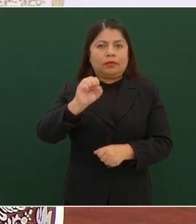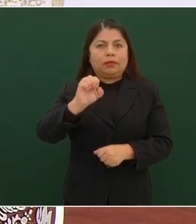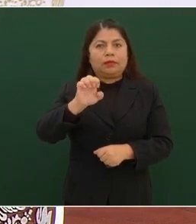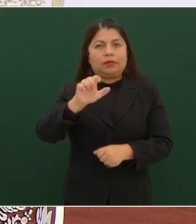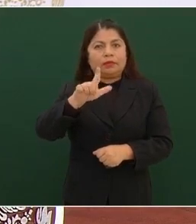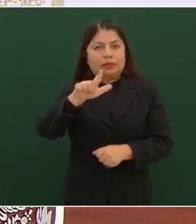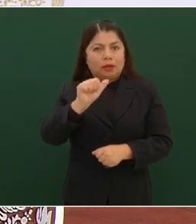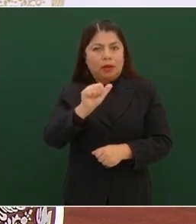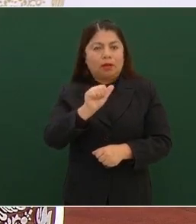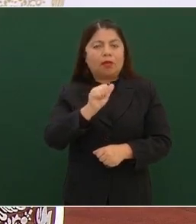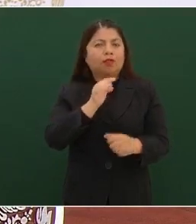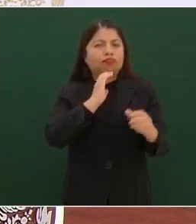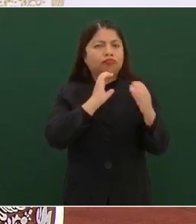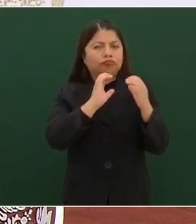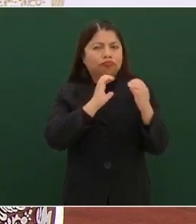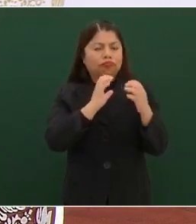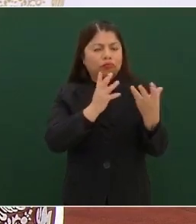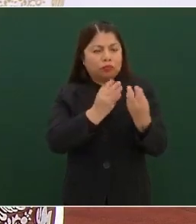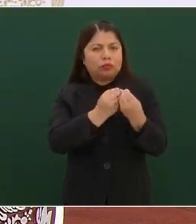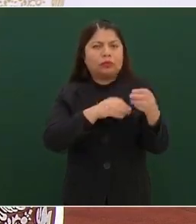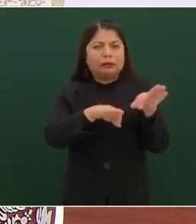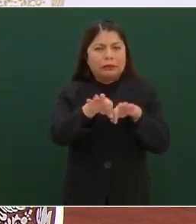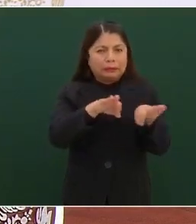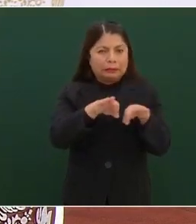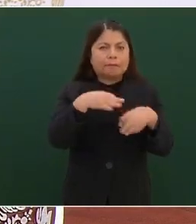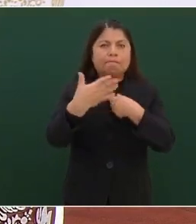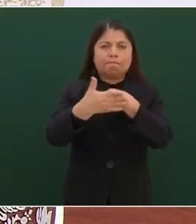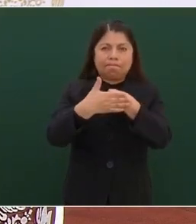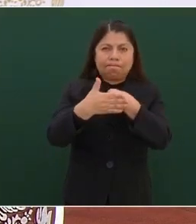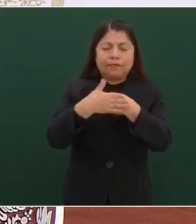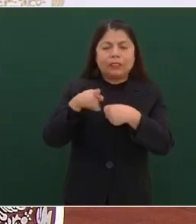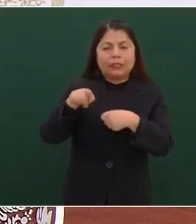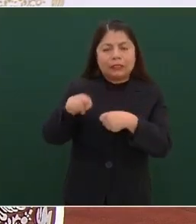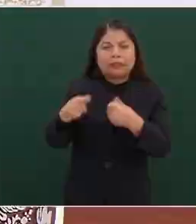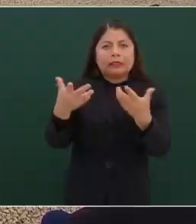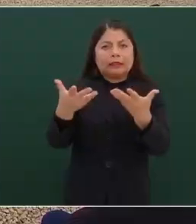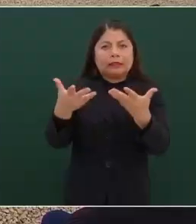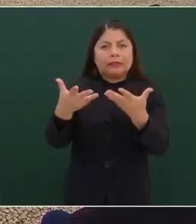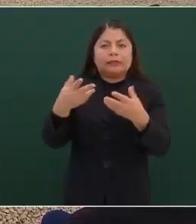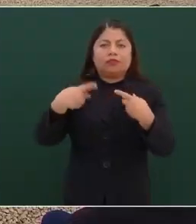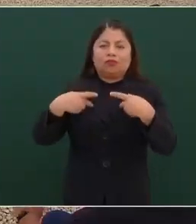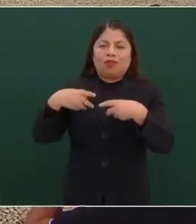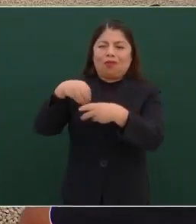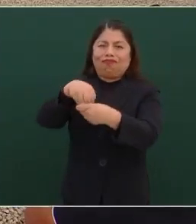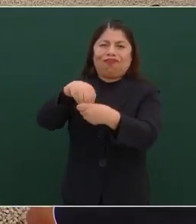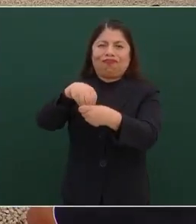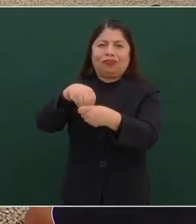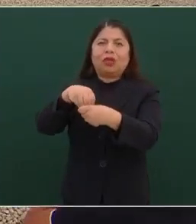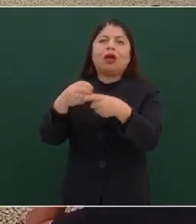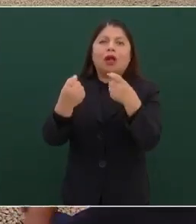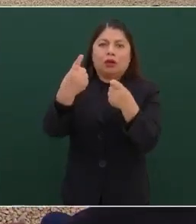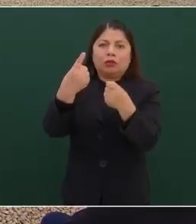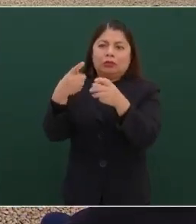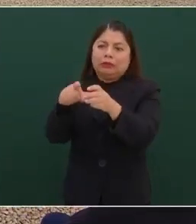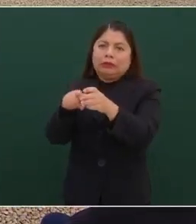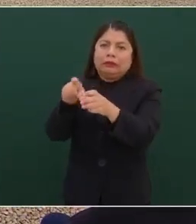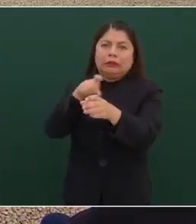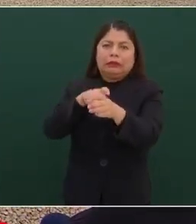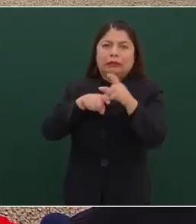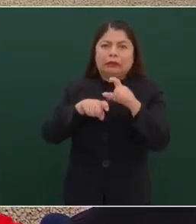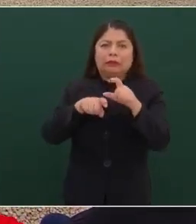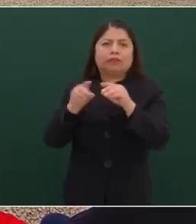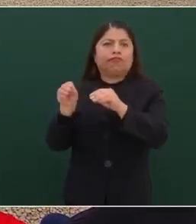de esas personas. Pero vamos muy adelantados, muy avanzados con el gobierno federal, con un apoyo incondicional en ese tema.